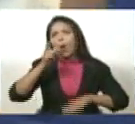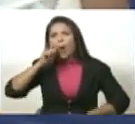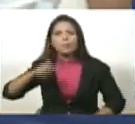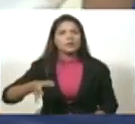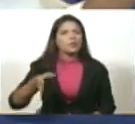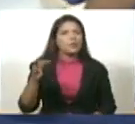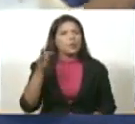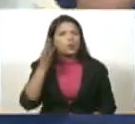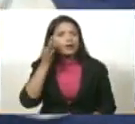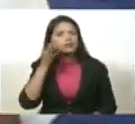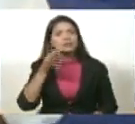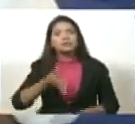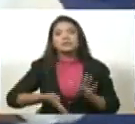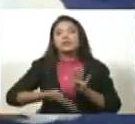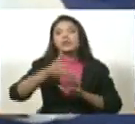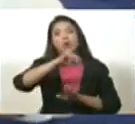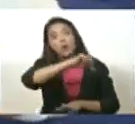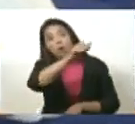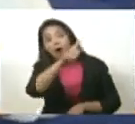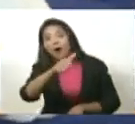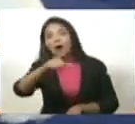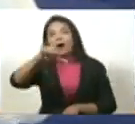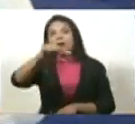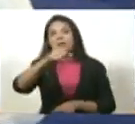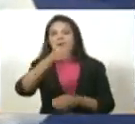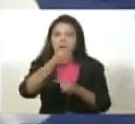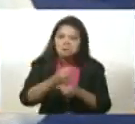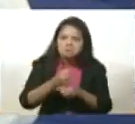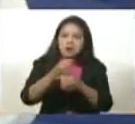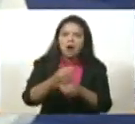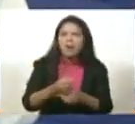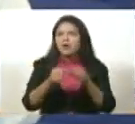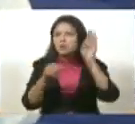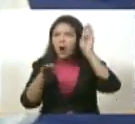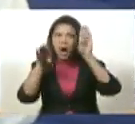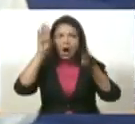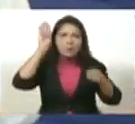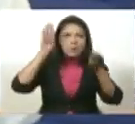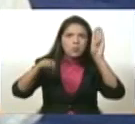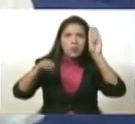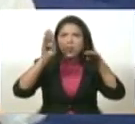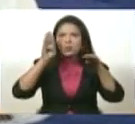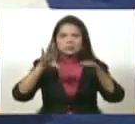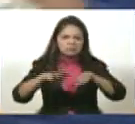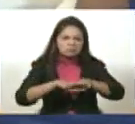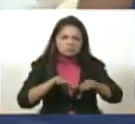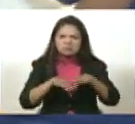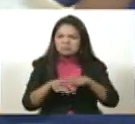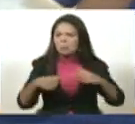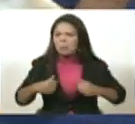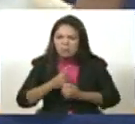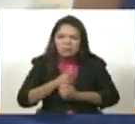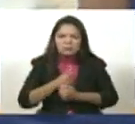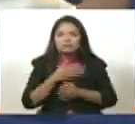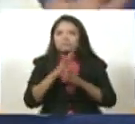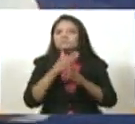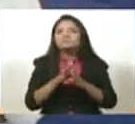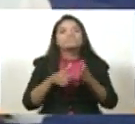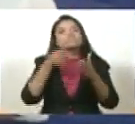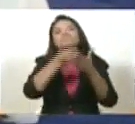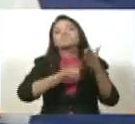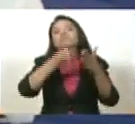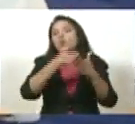mujeres que cruzó los Andes en burro, en caballo, con alpargatas, con ruanas, para sacar al ejército